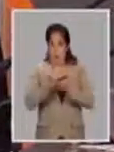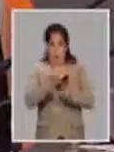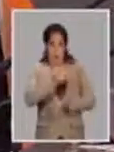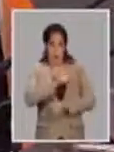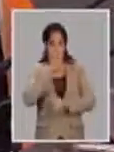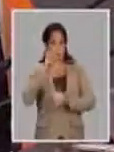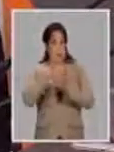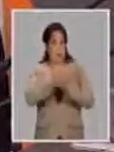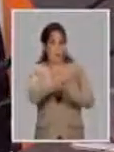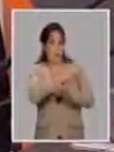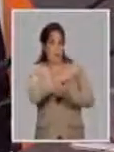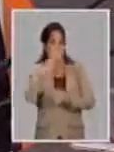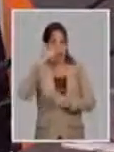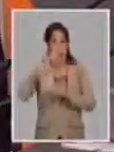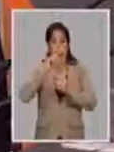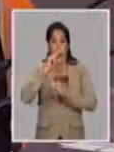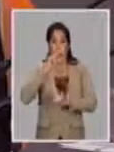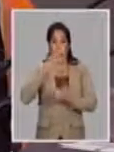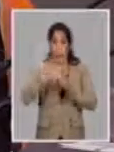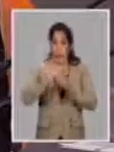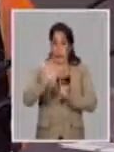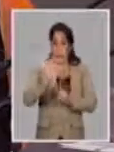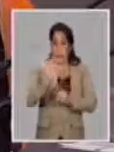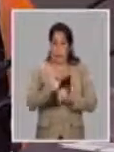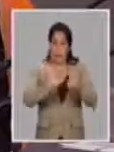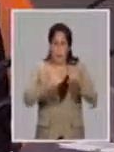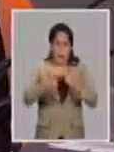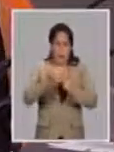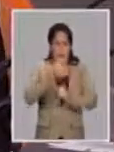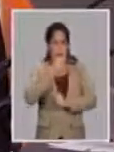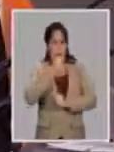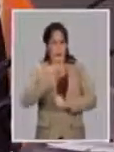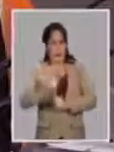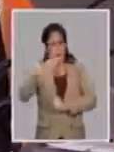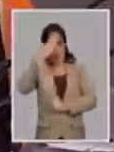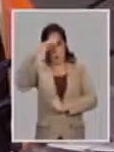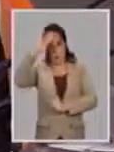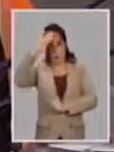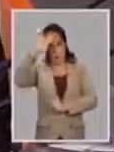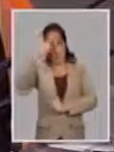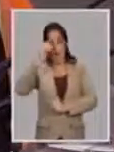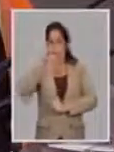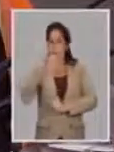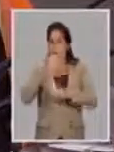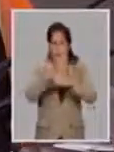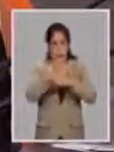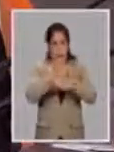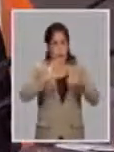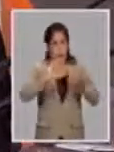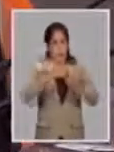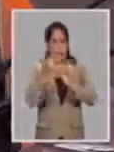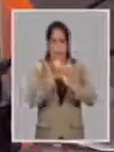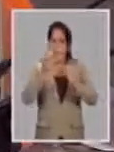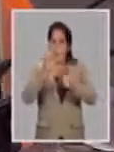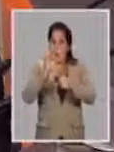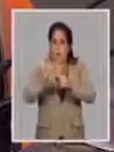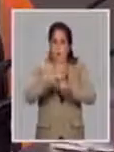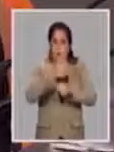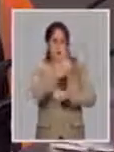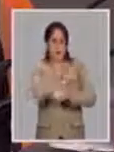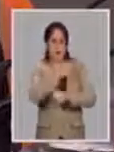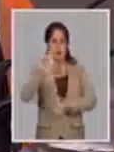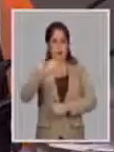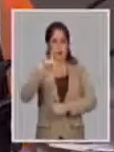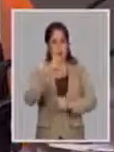pasado miércoles 3 de marzo, el SECMEC, que es la entidad regulatoria cubana para los medicamentos, pues aprobó el